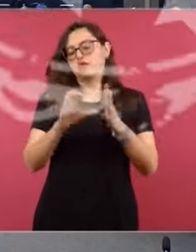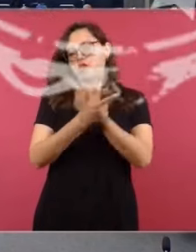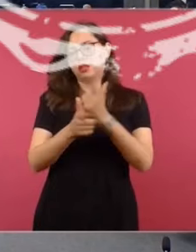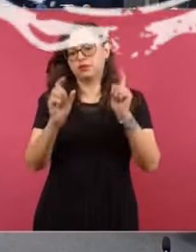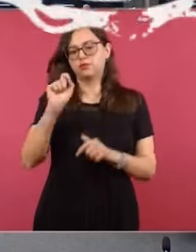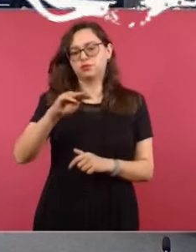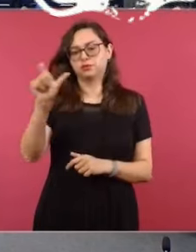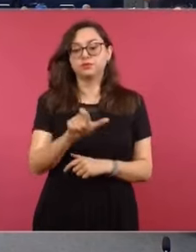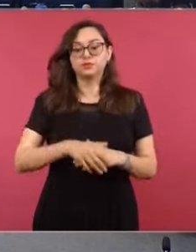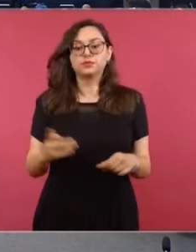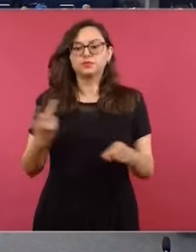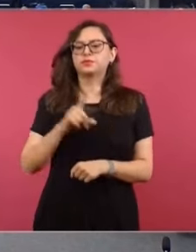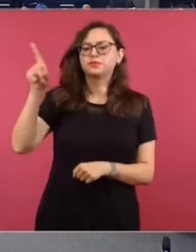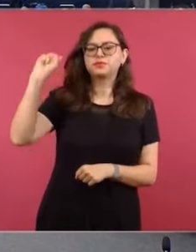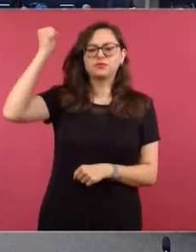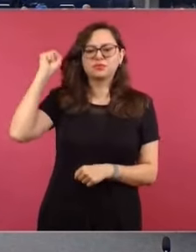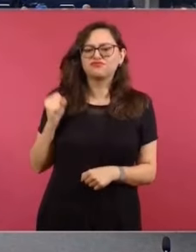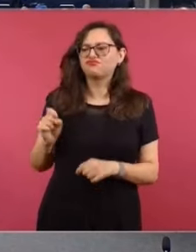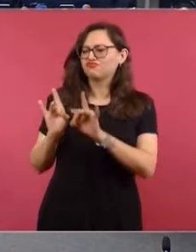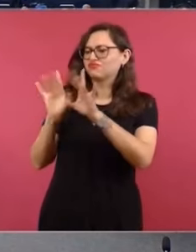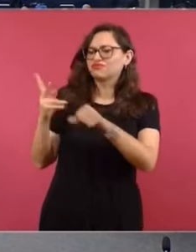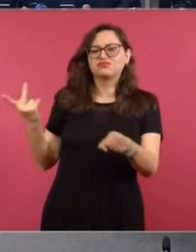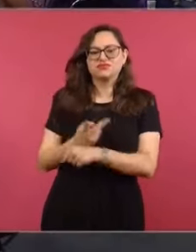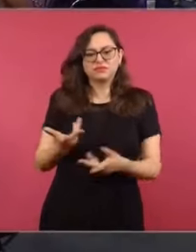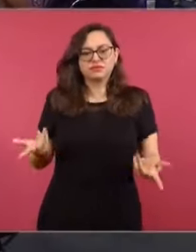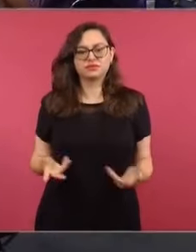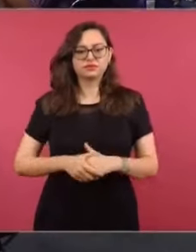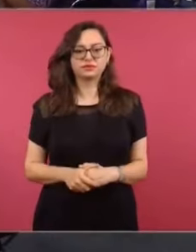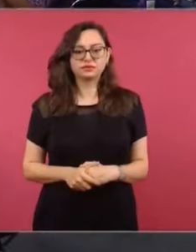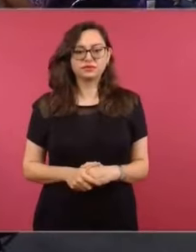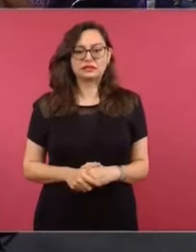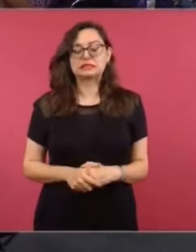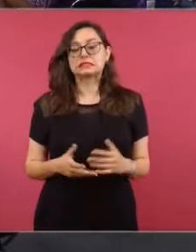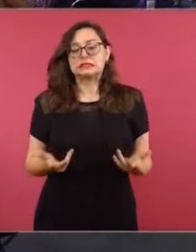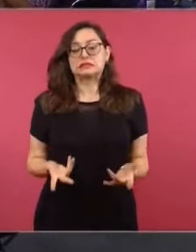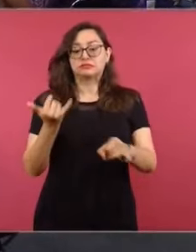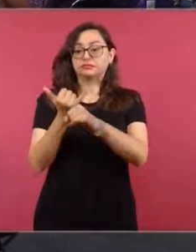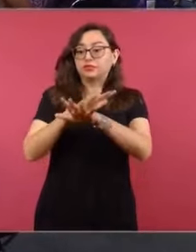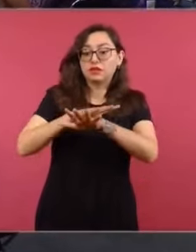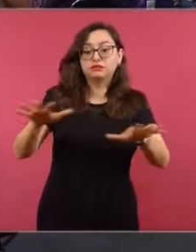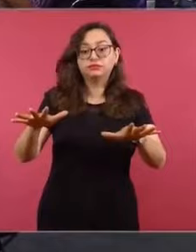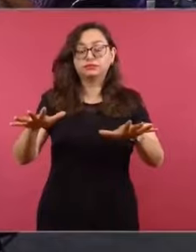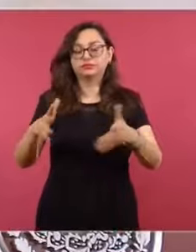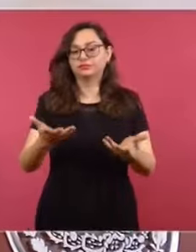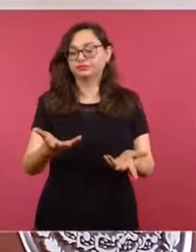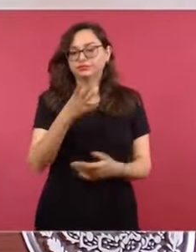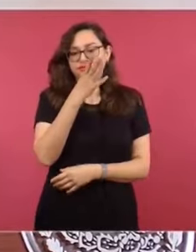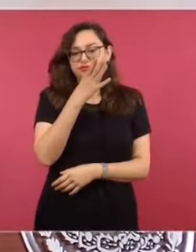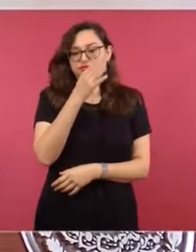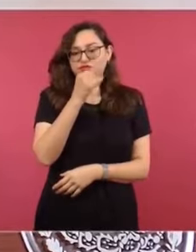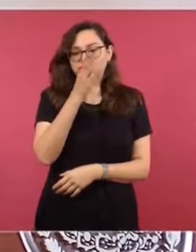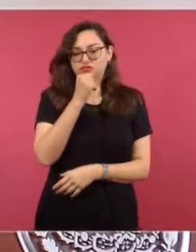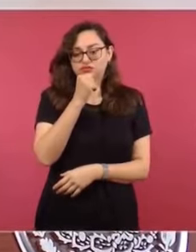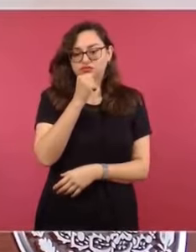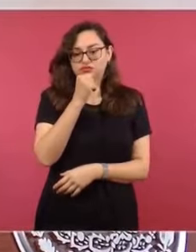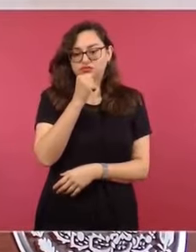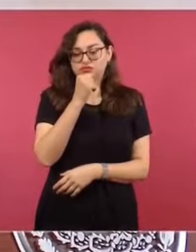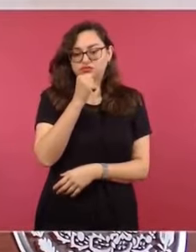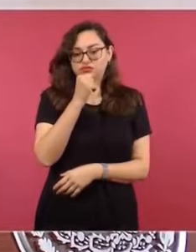¿Qué información tiene sobre los plagios masivos en Sinaloa? ¿A qué se debe? ¿Por qué ocurre? ¿Qué está pasando? ¿Qué información no tiene? No puedo informar mucho sobre eso por razones